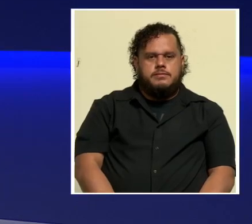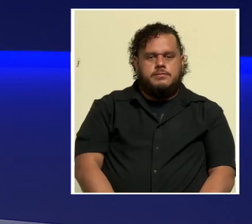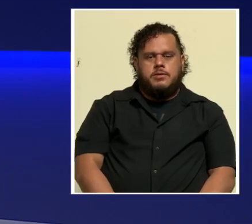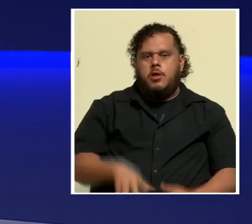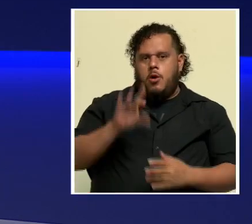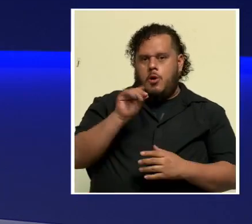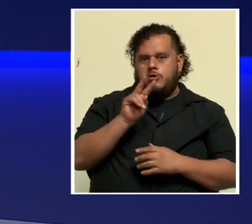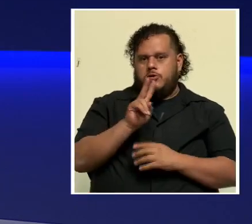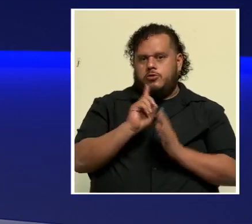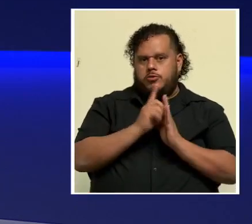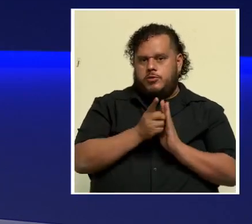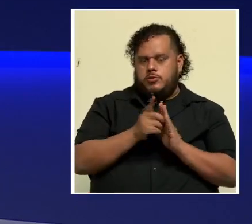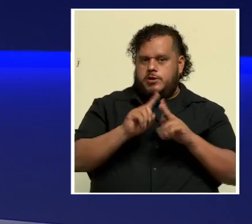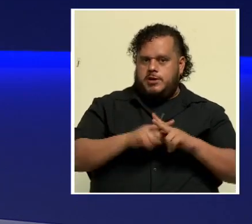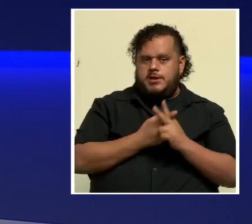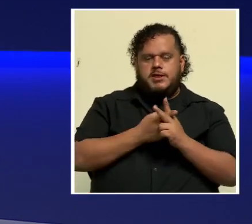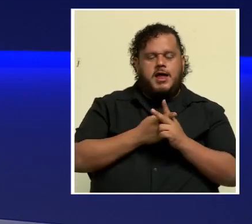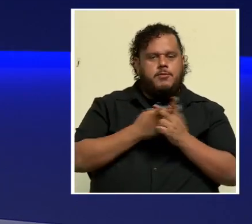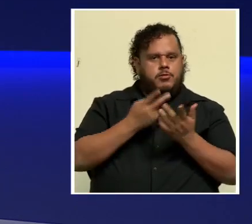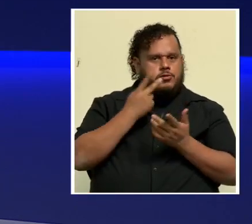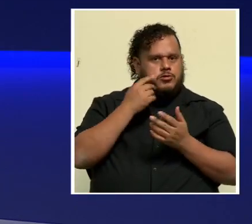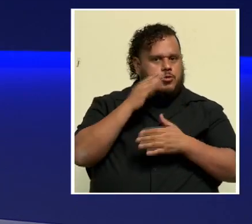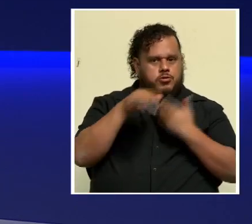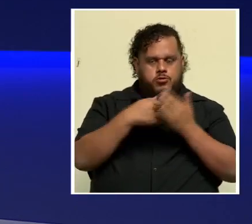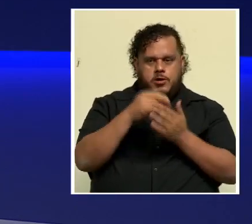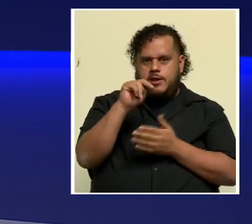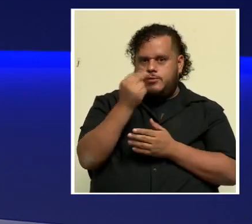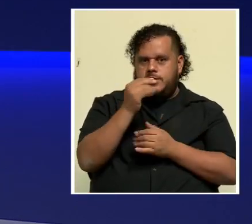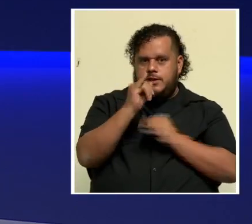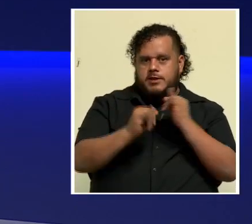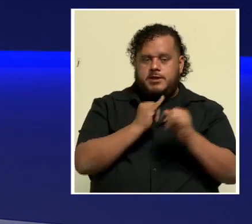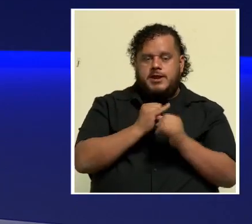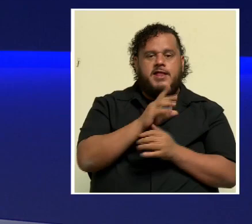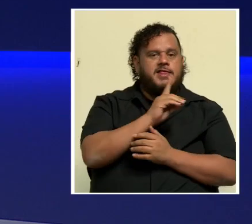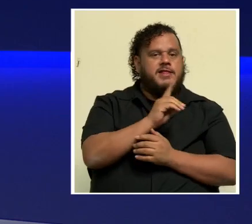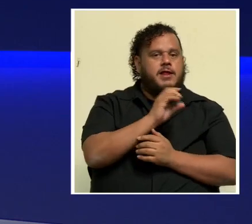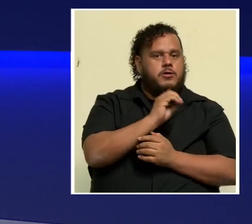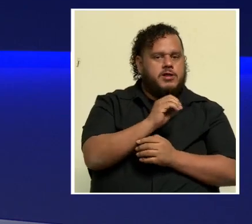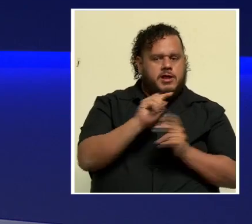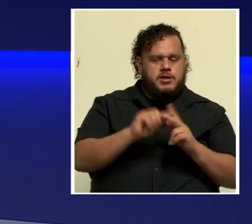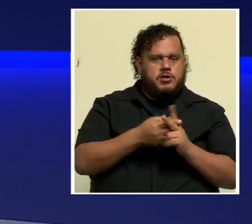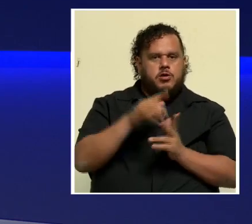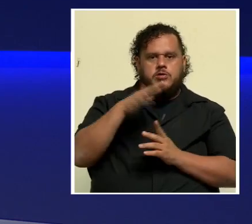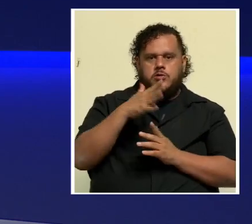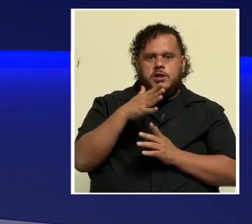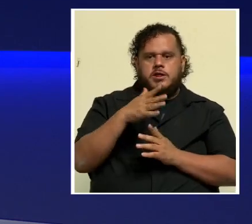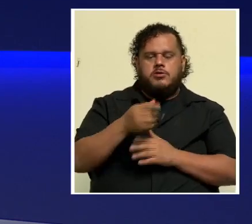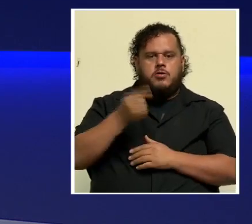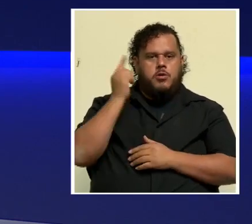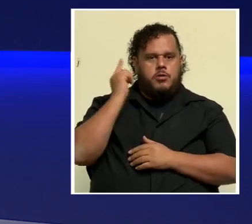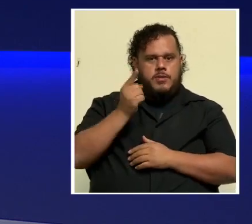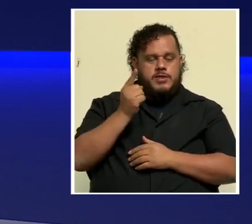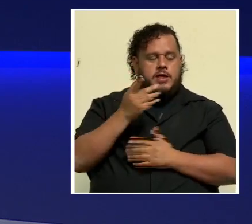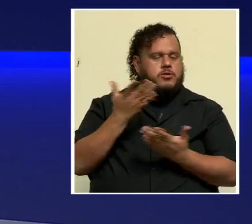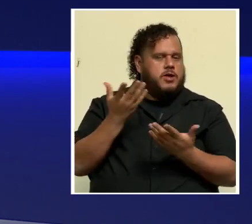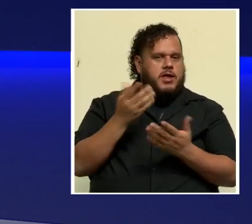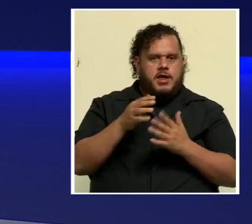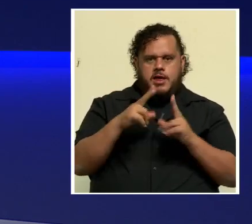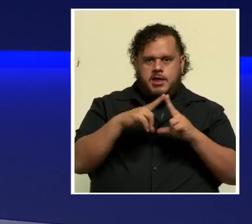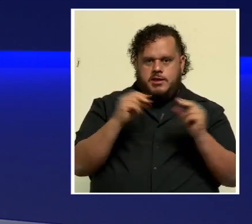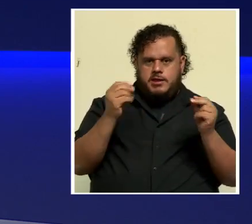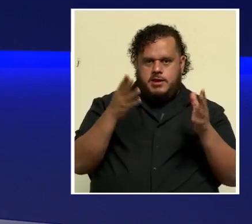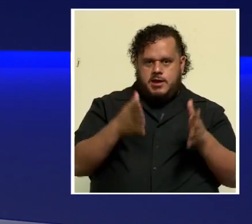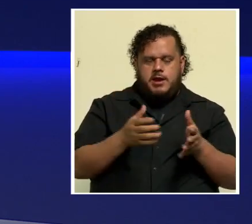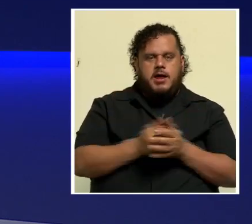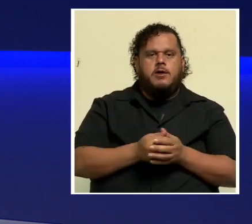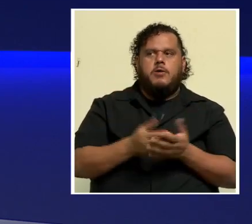Con 2 minutos iniciamos el repaso por las noticias internacionales. Daniel Ortega inició su 5º mandato en Nicaragua, ahogado por las sanciones de